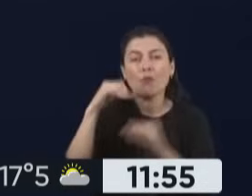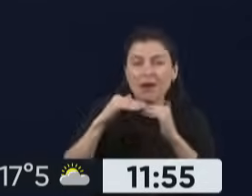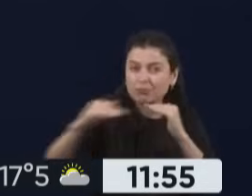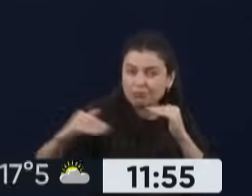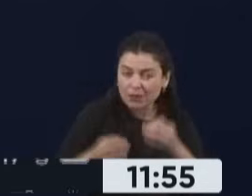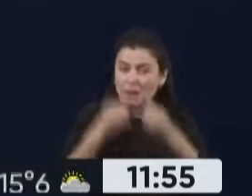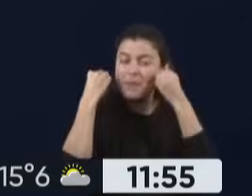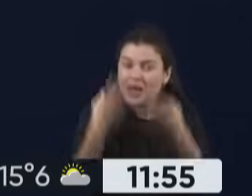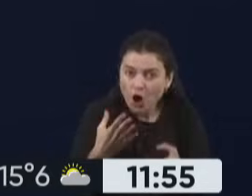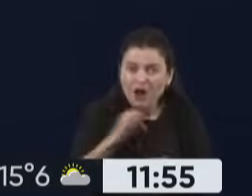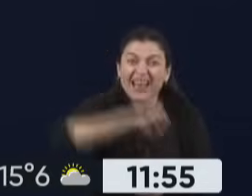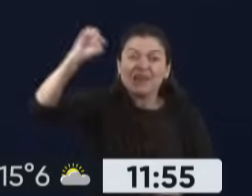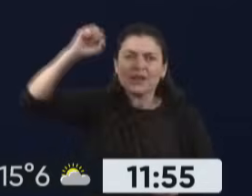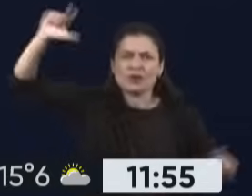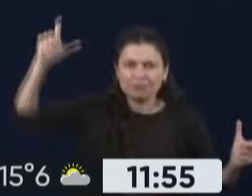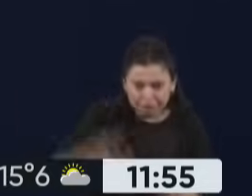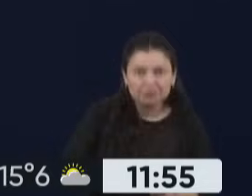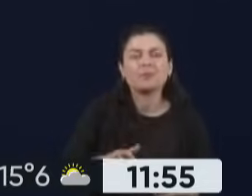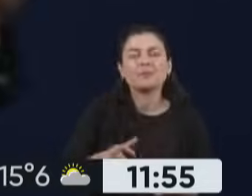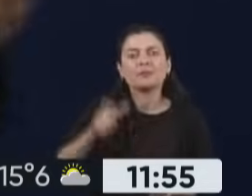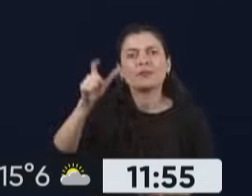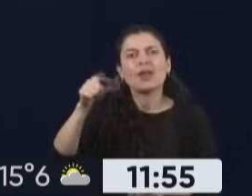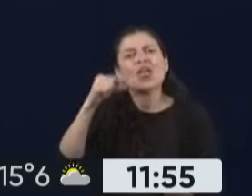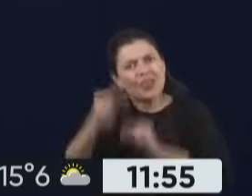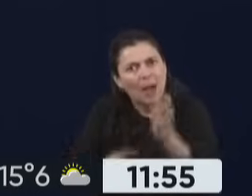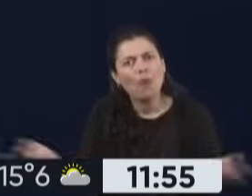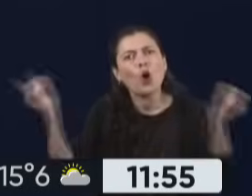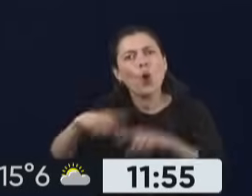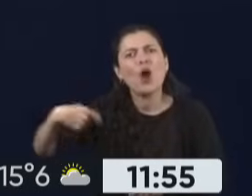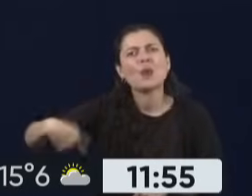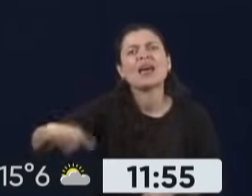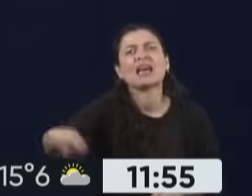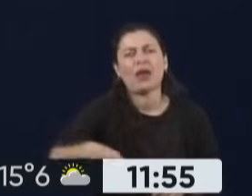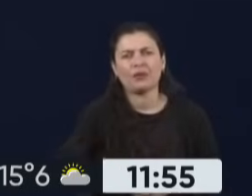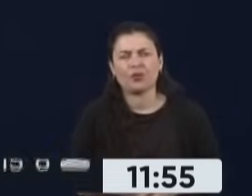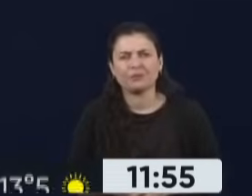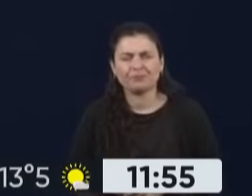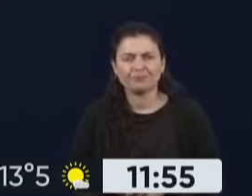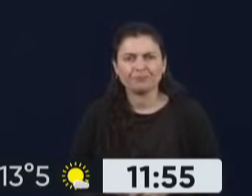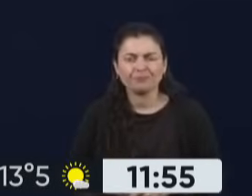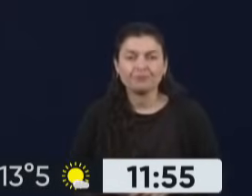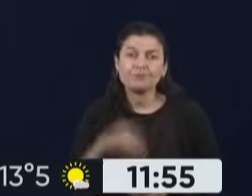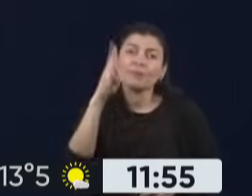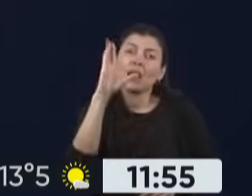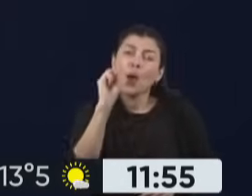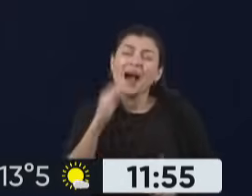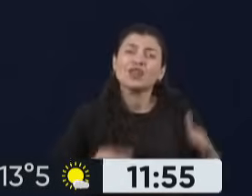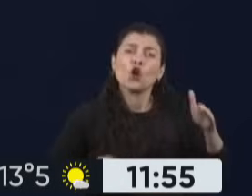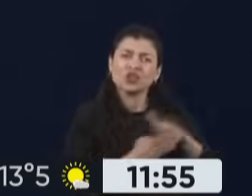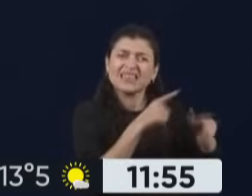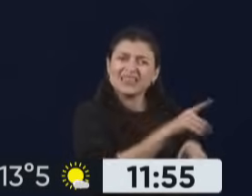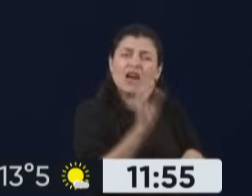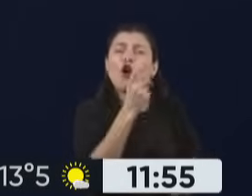niveles, ¿sí?, y no teniendo ni el Banco Central ni el Tesoro que tomar plata